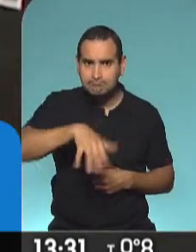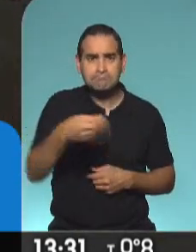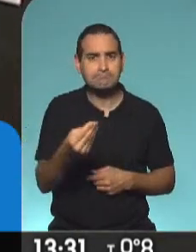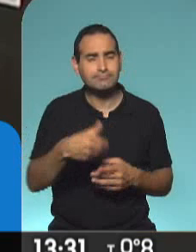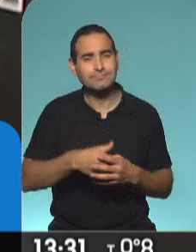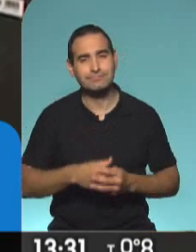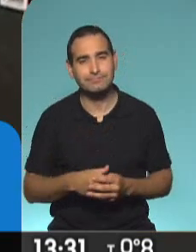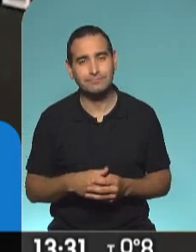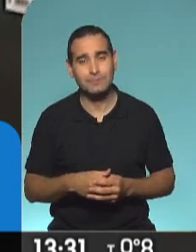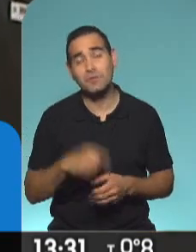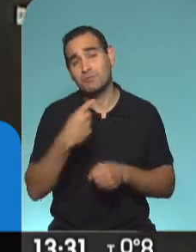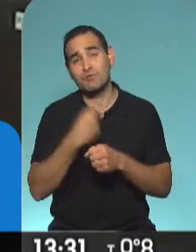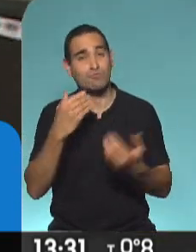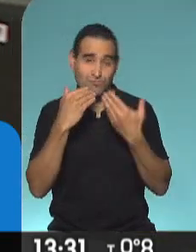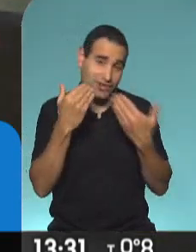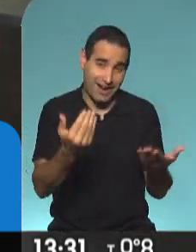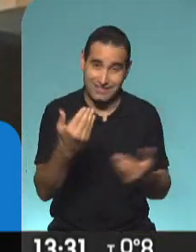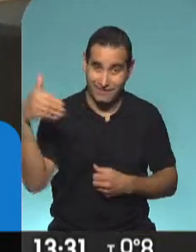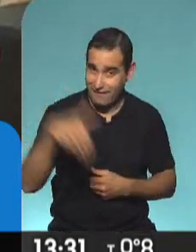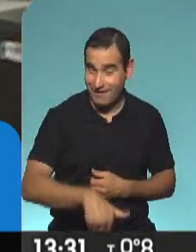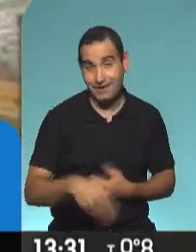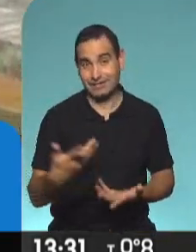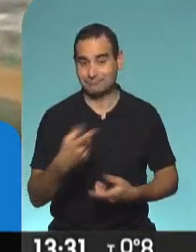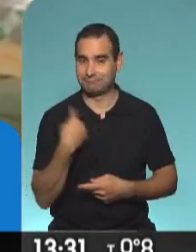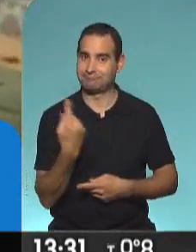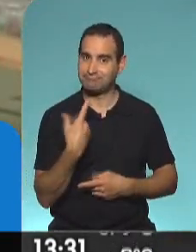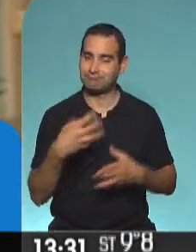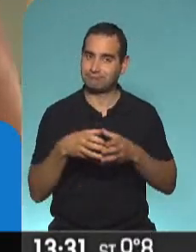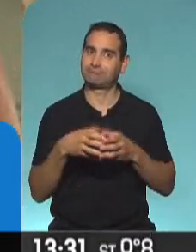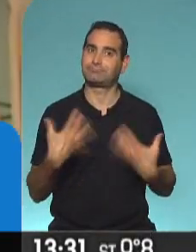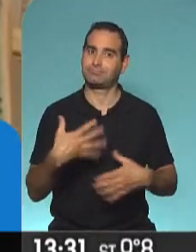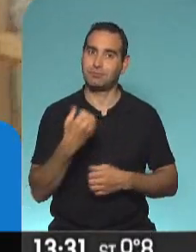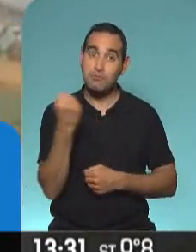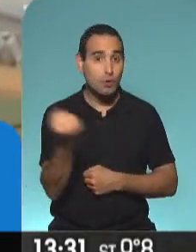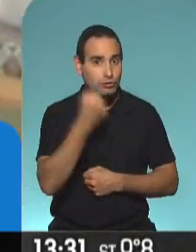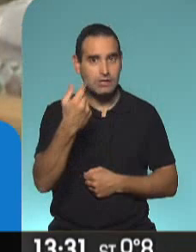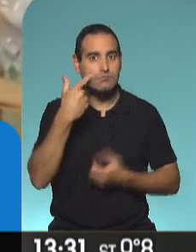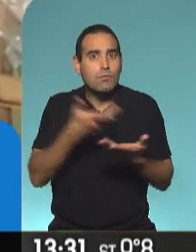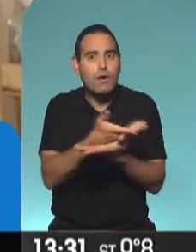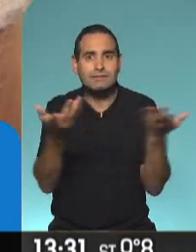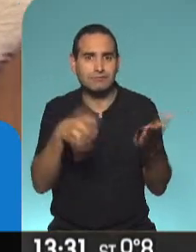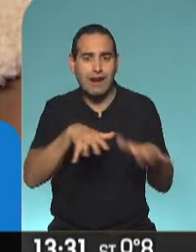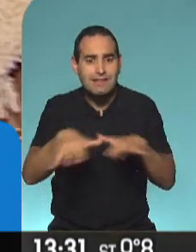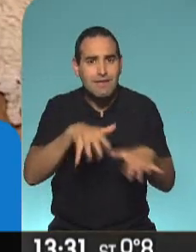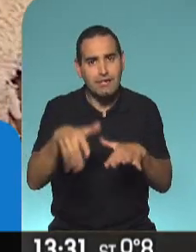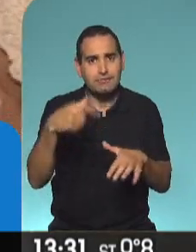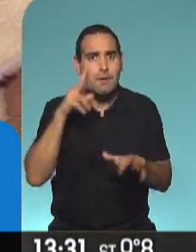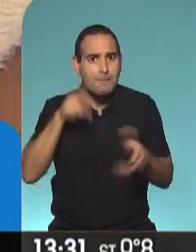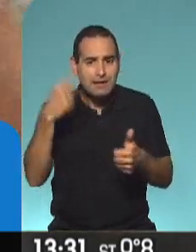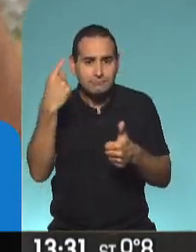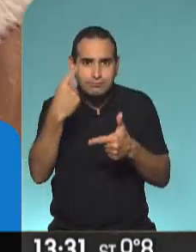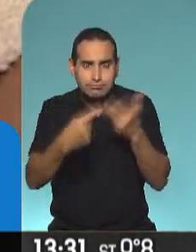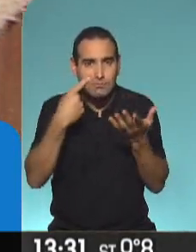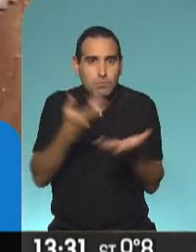ahora. Bueno, primero muchísimas gracias por estar acá. Para nosotros es muy importante poder compartir todas las acciones que estamos haciendo